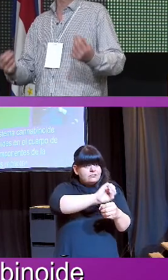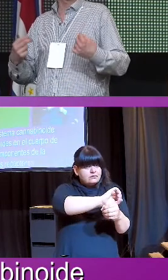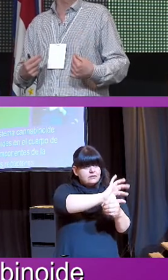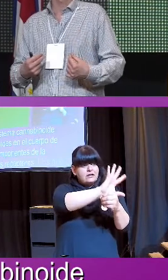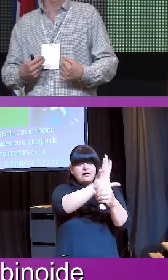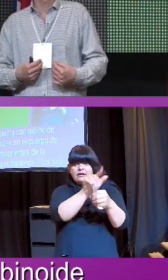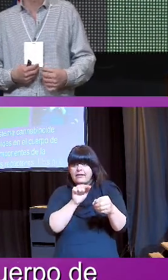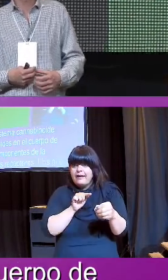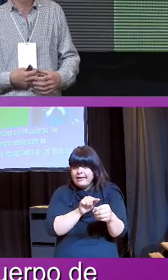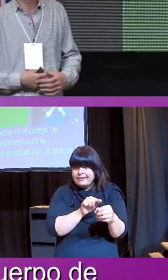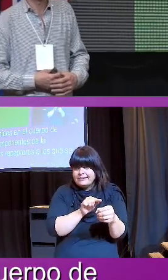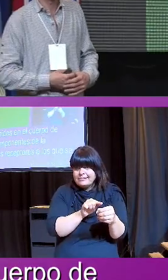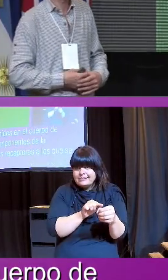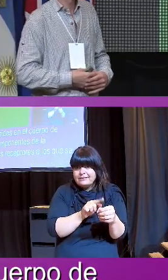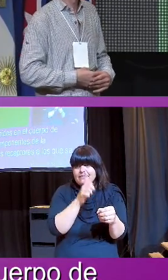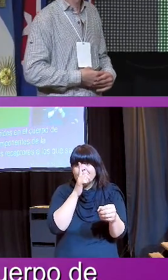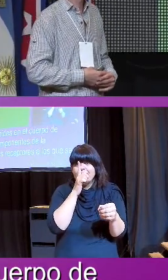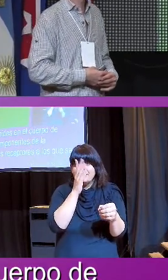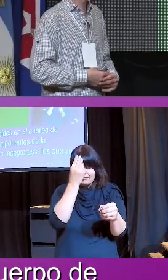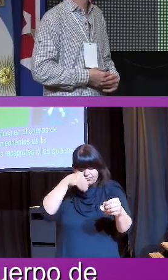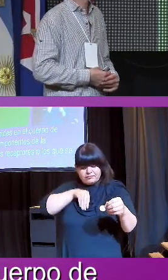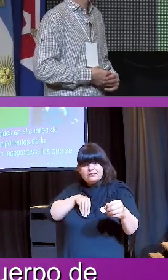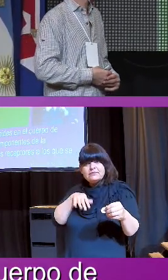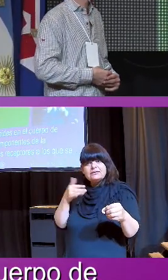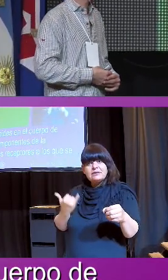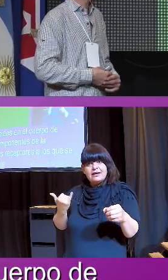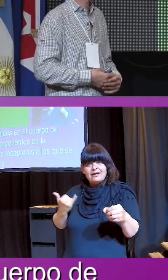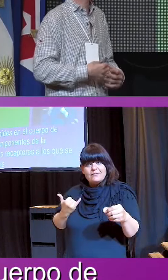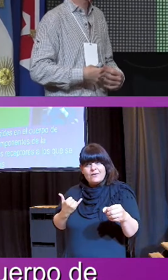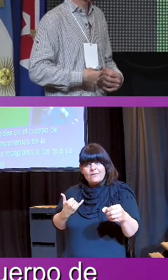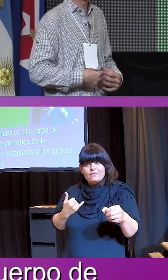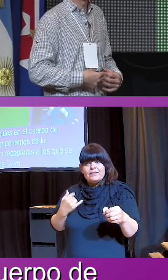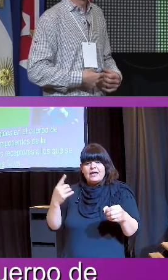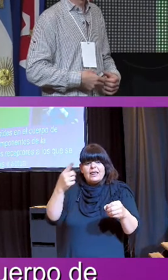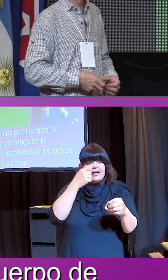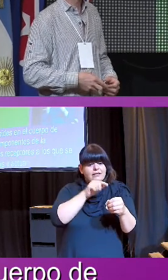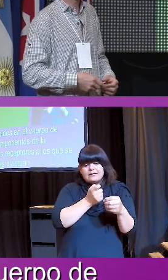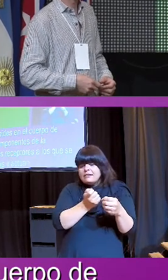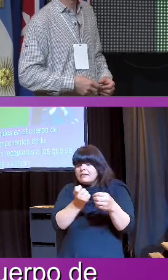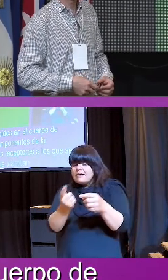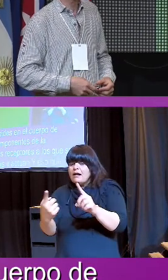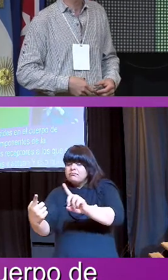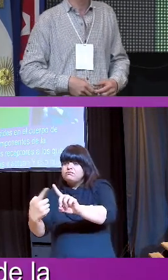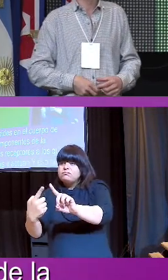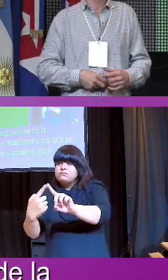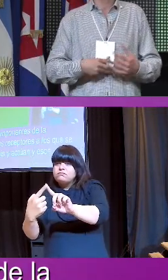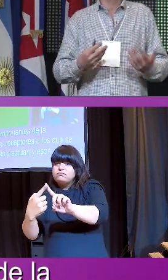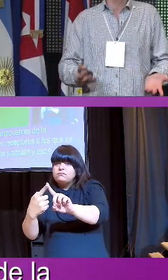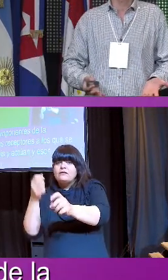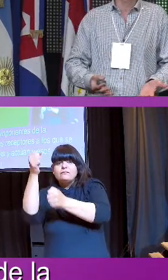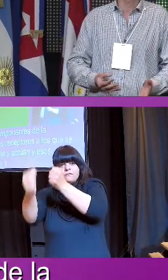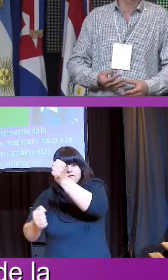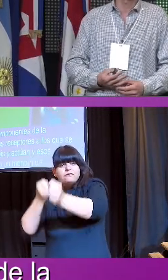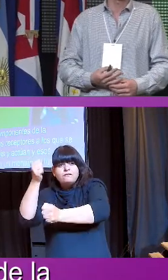a los que se unen los componentes del cannabis, ¿sí? Y actúan. Y esos cannabinoides endógenos cumplen un montón